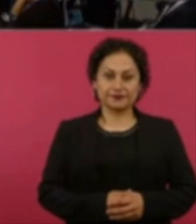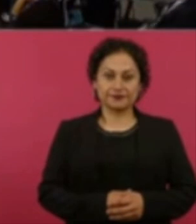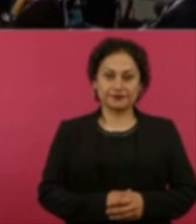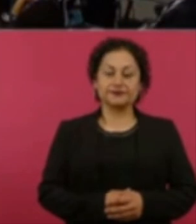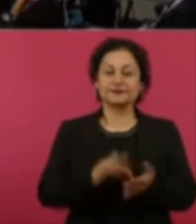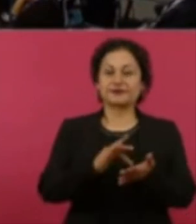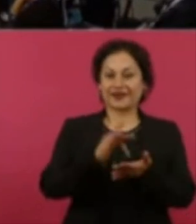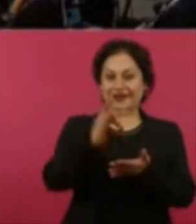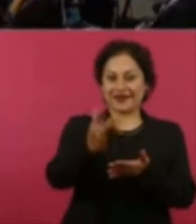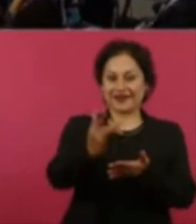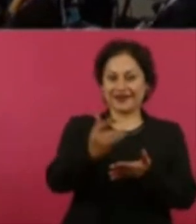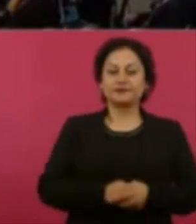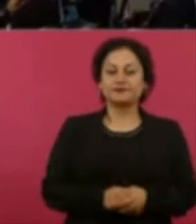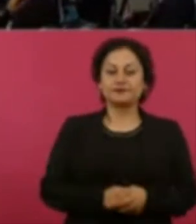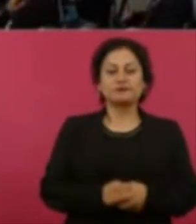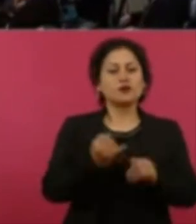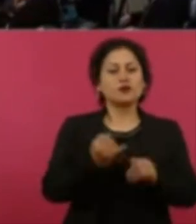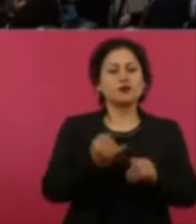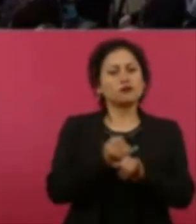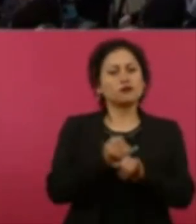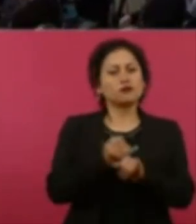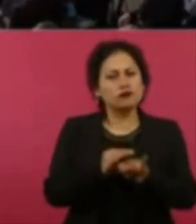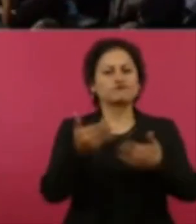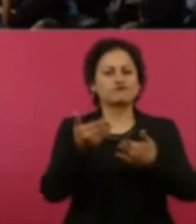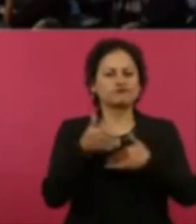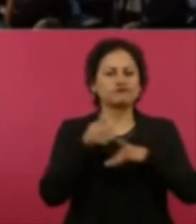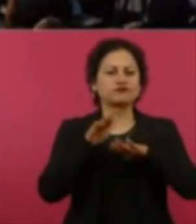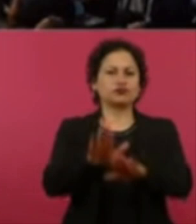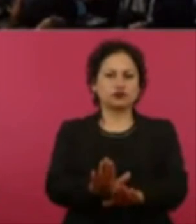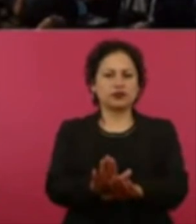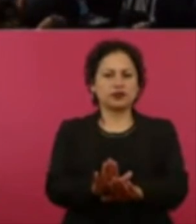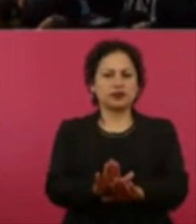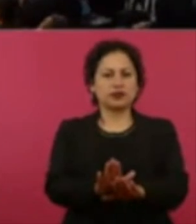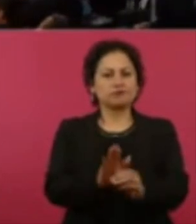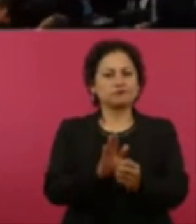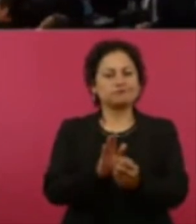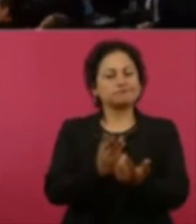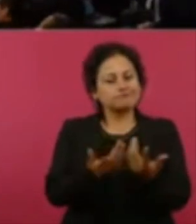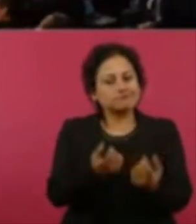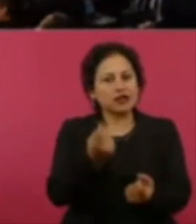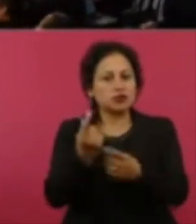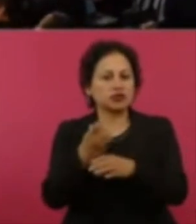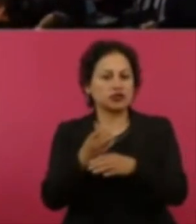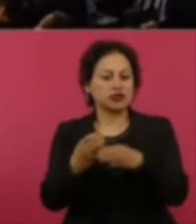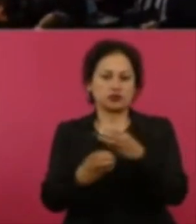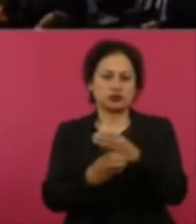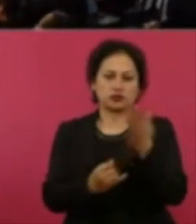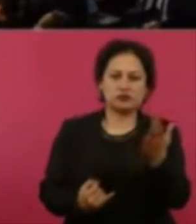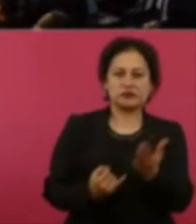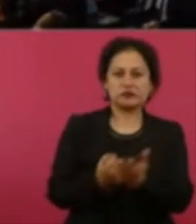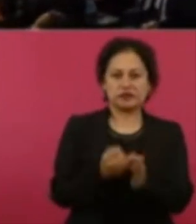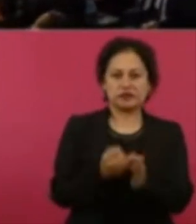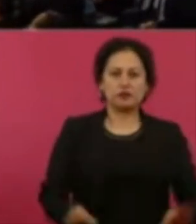Gracias, presidente. Informar de algunas decisiones relevantes el día de ayer por parte de un